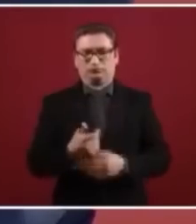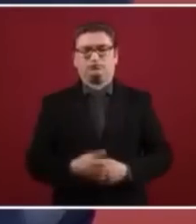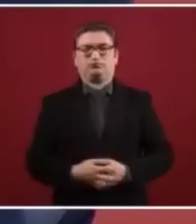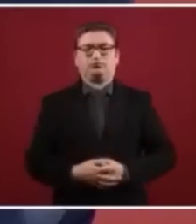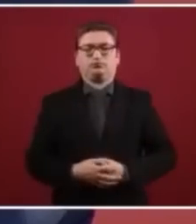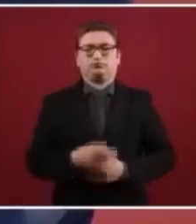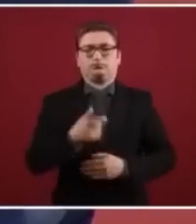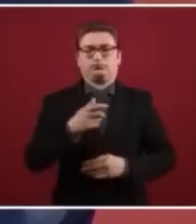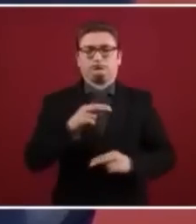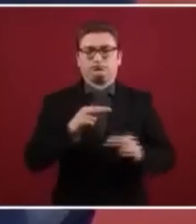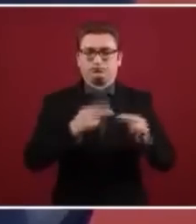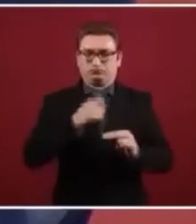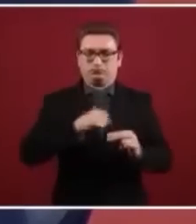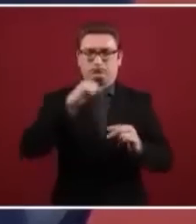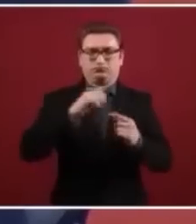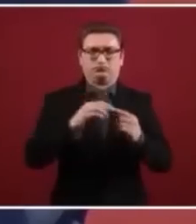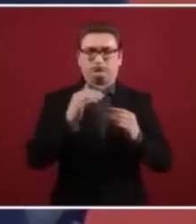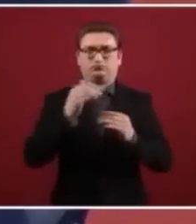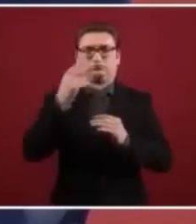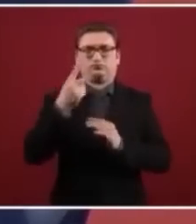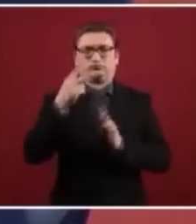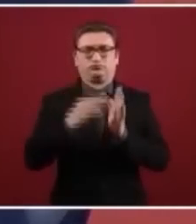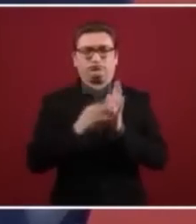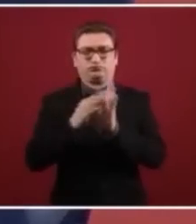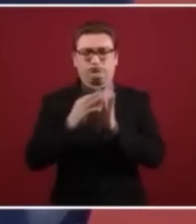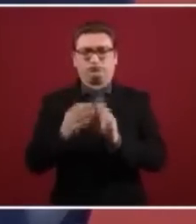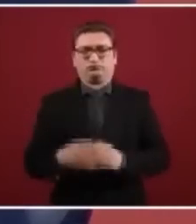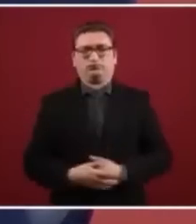la inflación más 2 puntos.